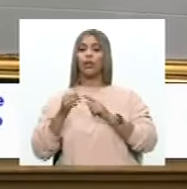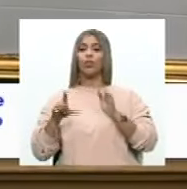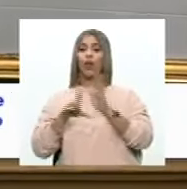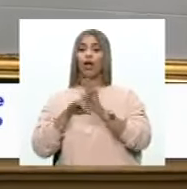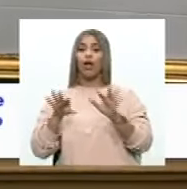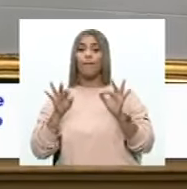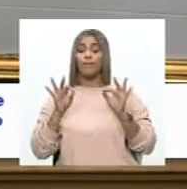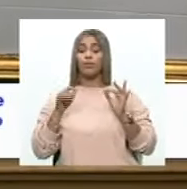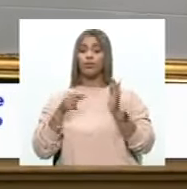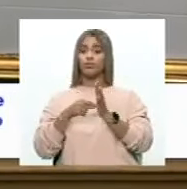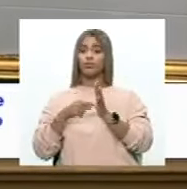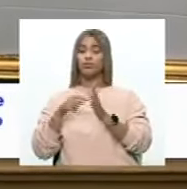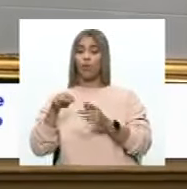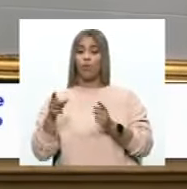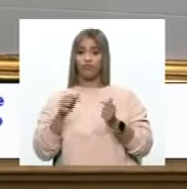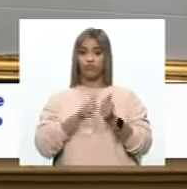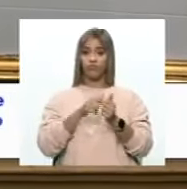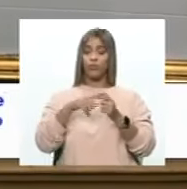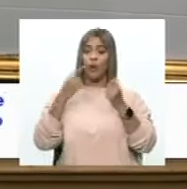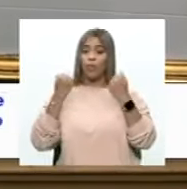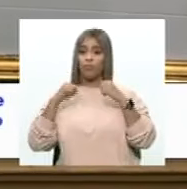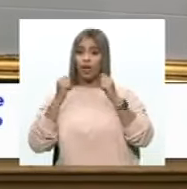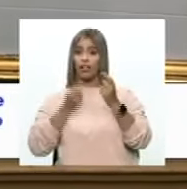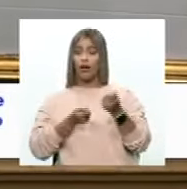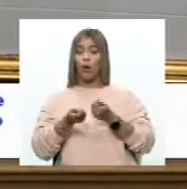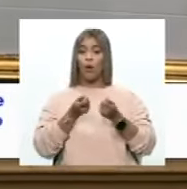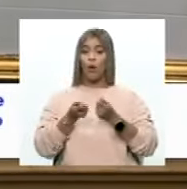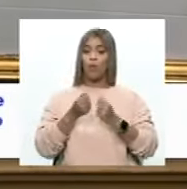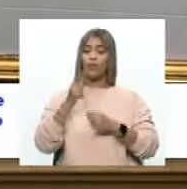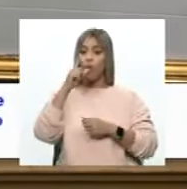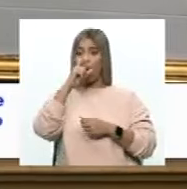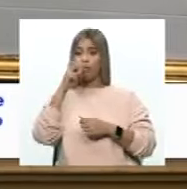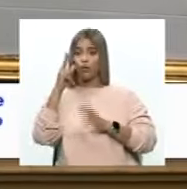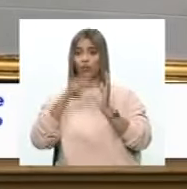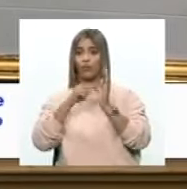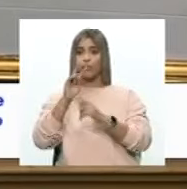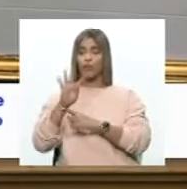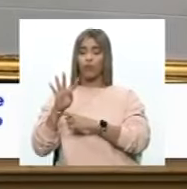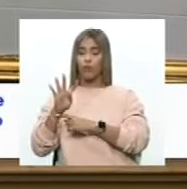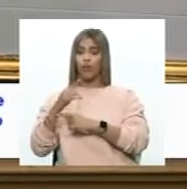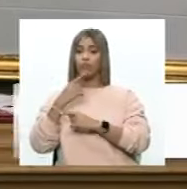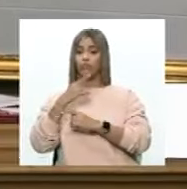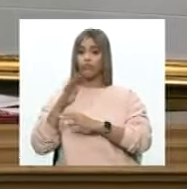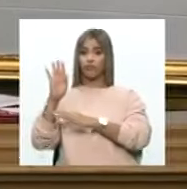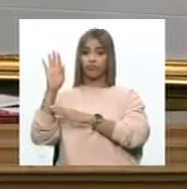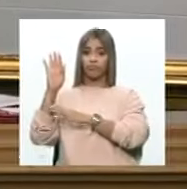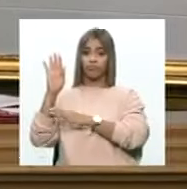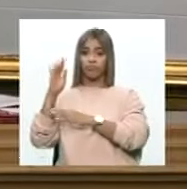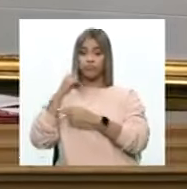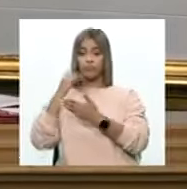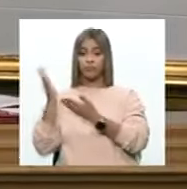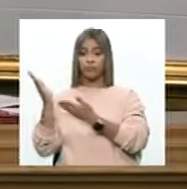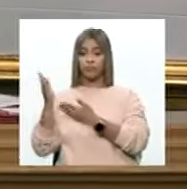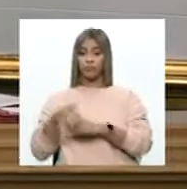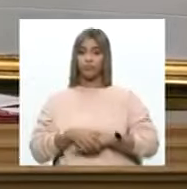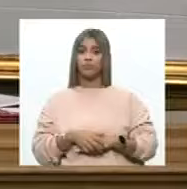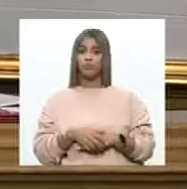endeudamiento complementario para el ejercicio económico financiero 2024. Sírvanse manifestarlo con la señal de